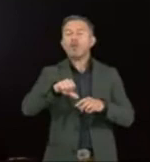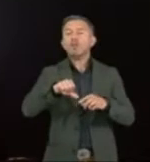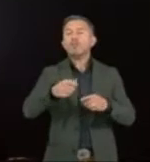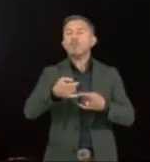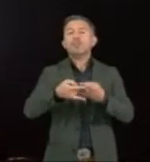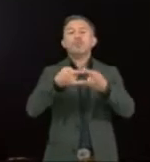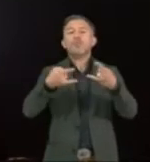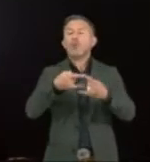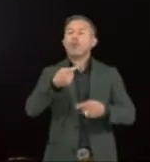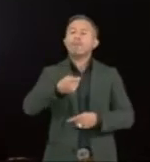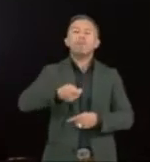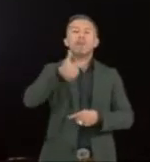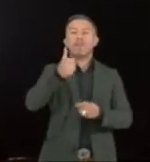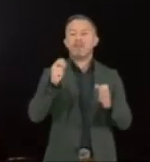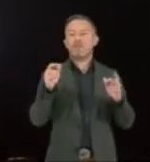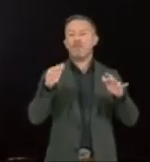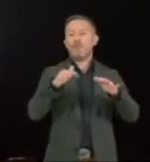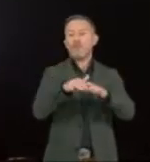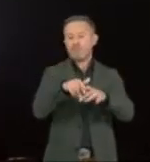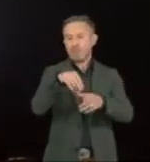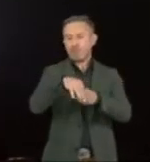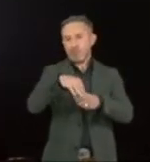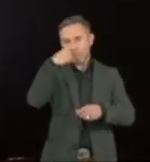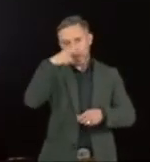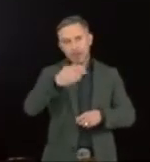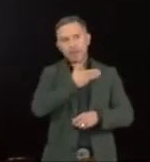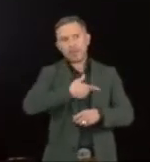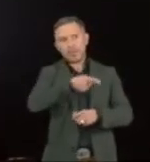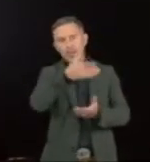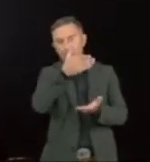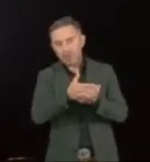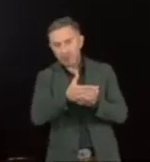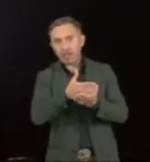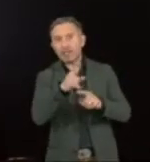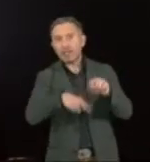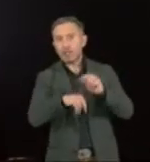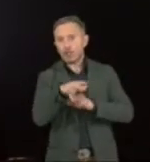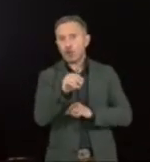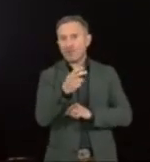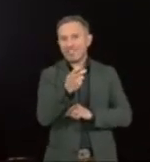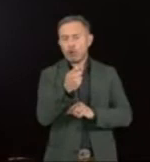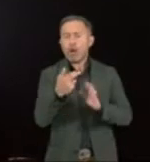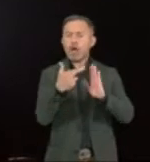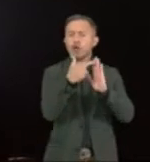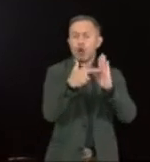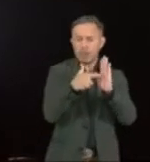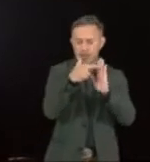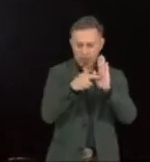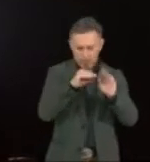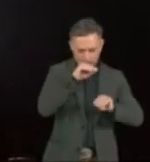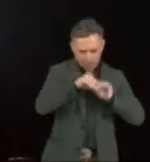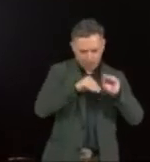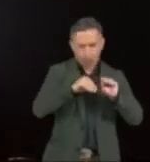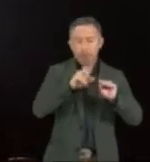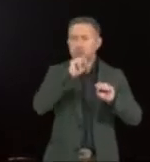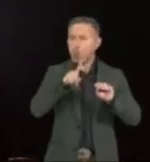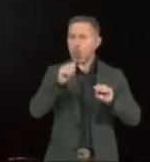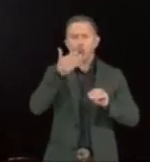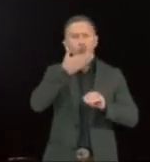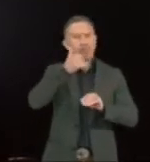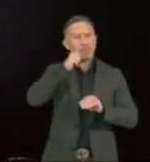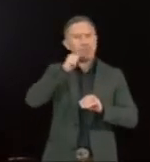de revocación de mandato del presidente de la republica tomamos decisiones normativas acudimos una vez más a la ciudadanía y como ya es costumbre